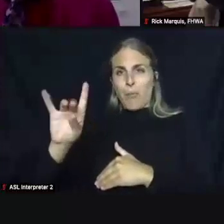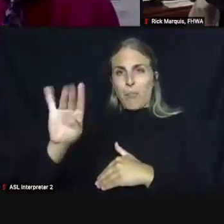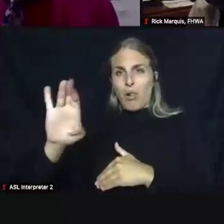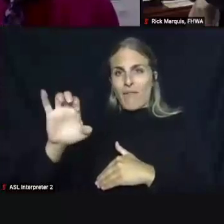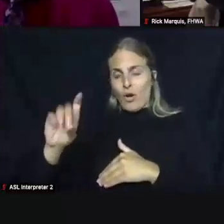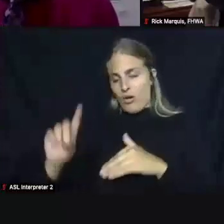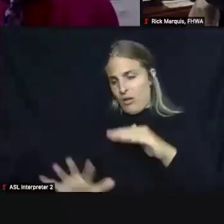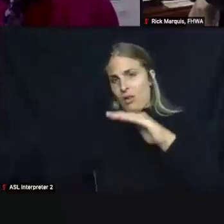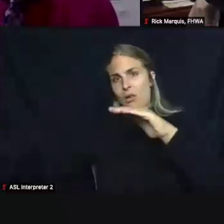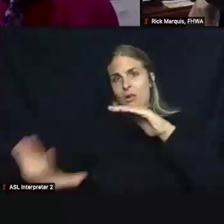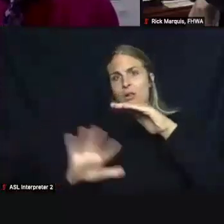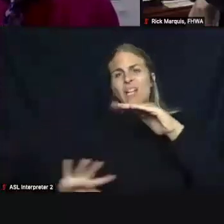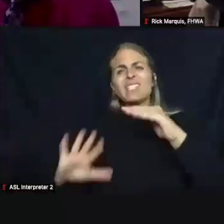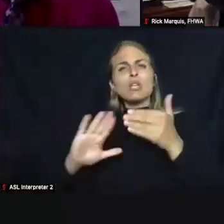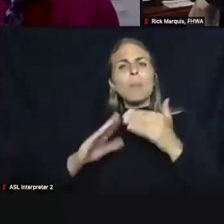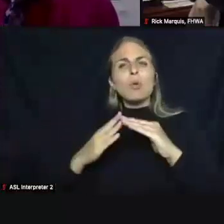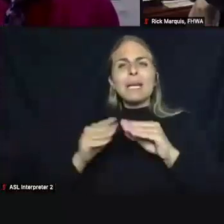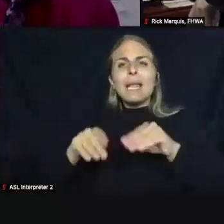Boulevard, bajo